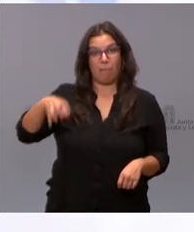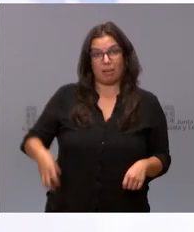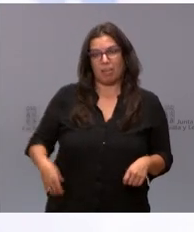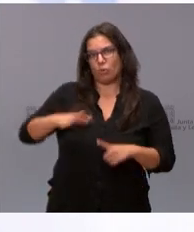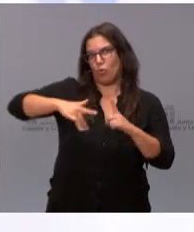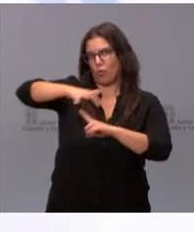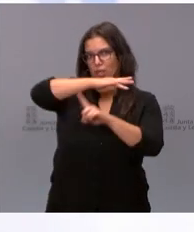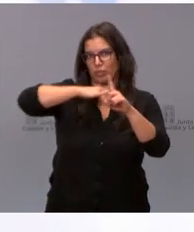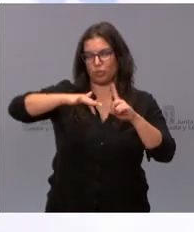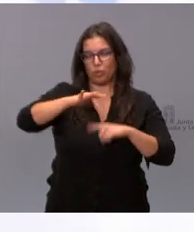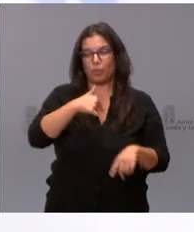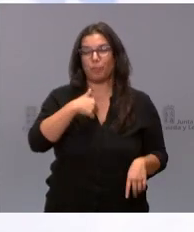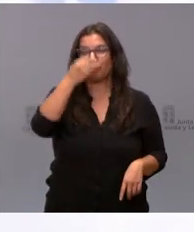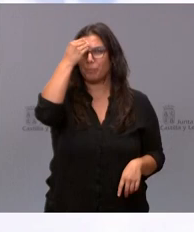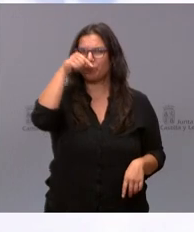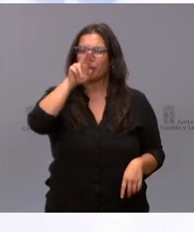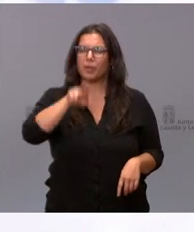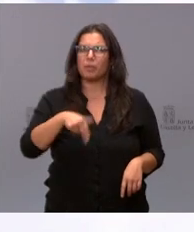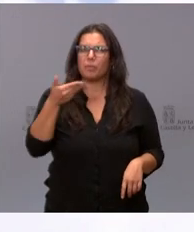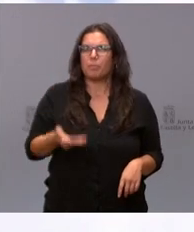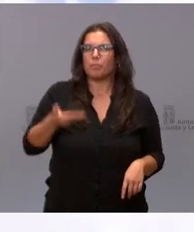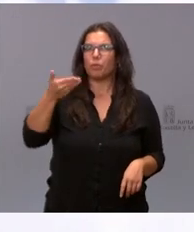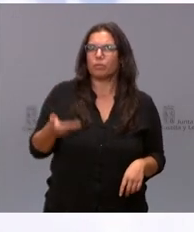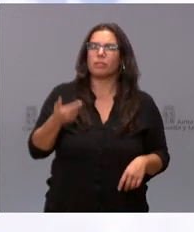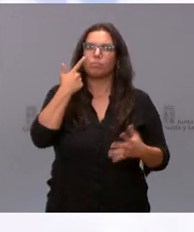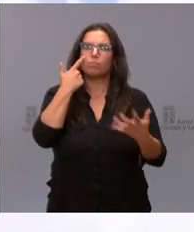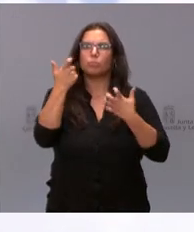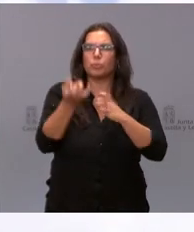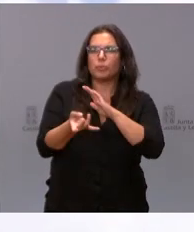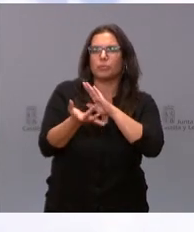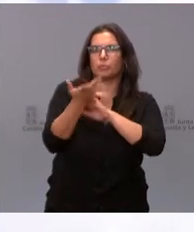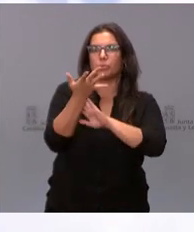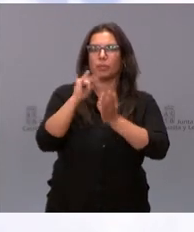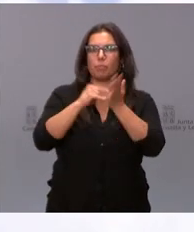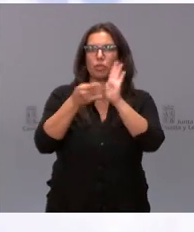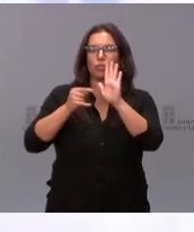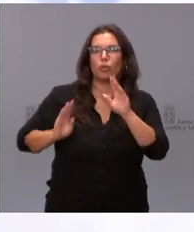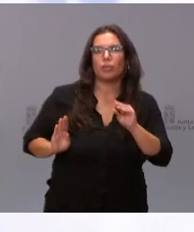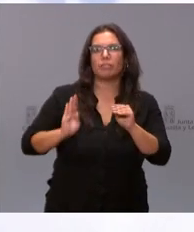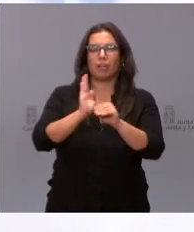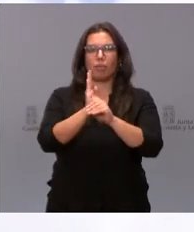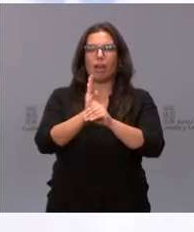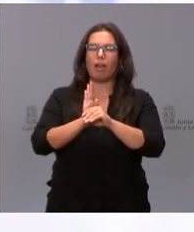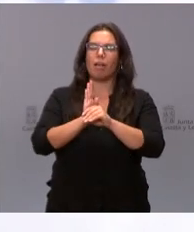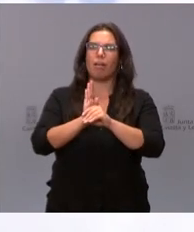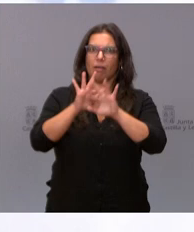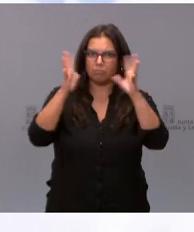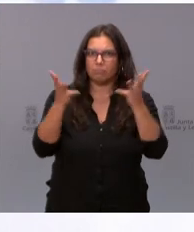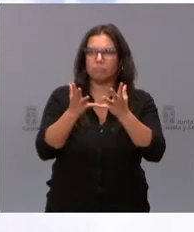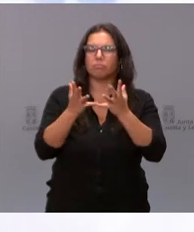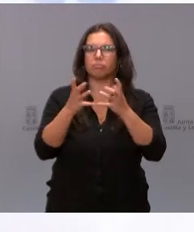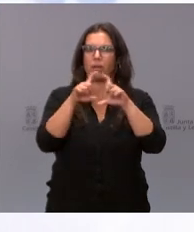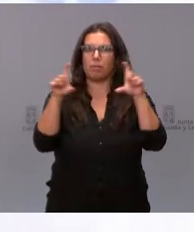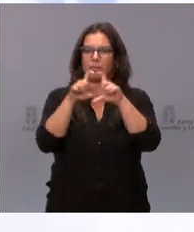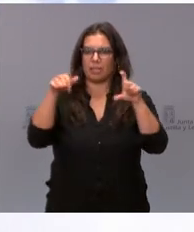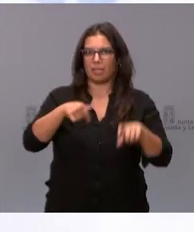destacar este nacimiento del proyecto internacional de inversión aquí en las navas del marqués una excelente noticia